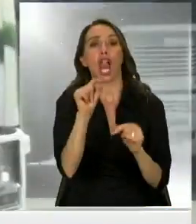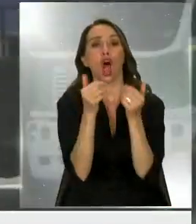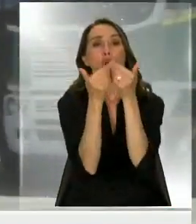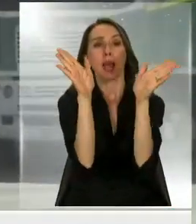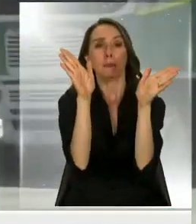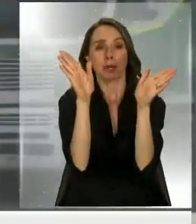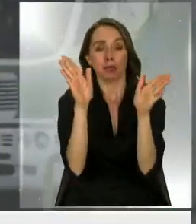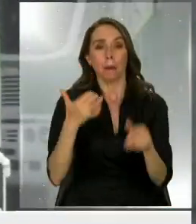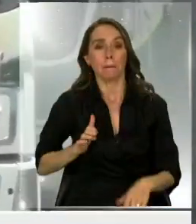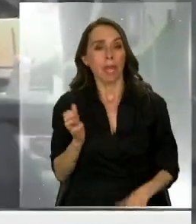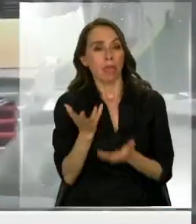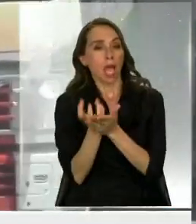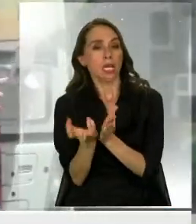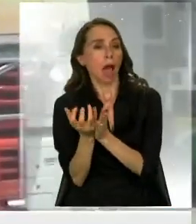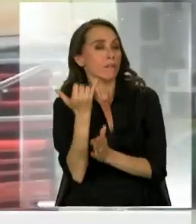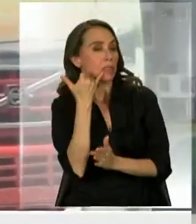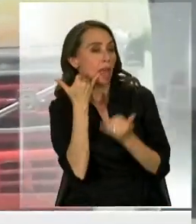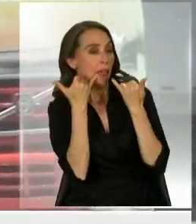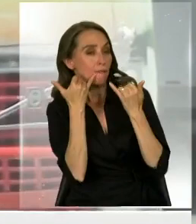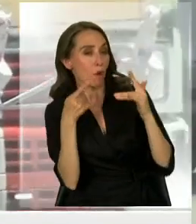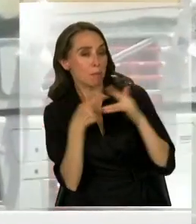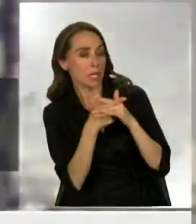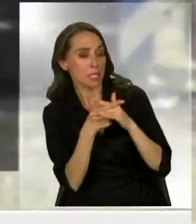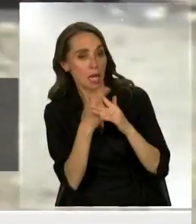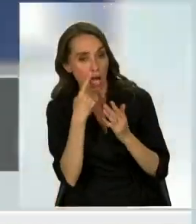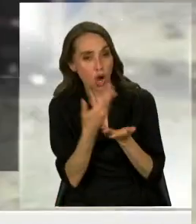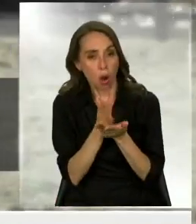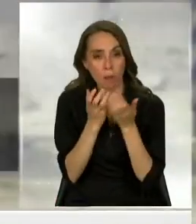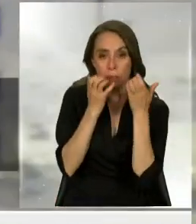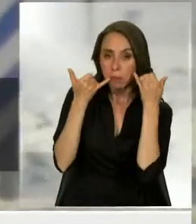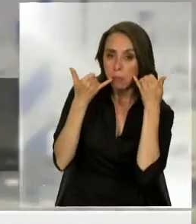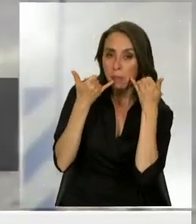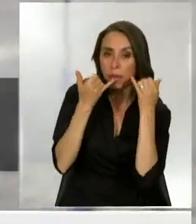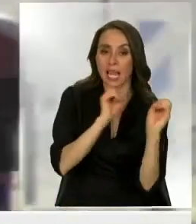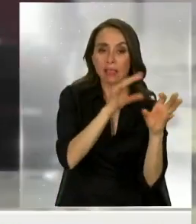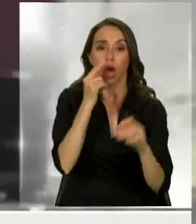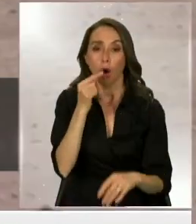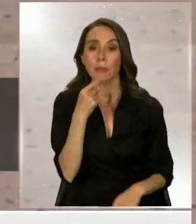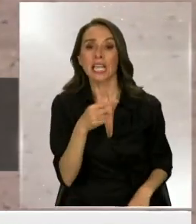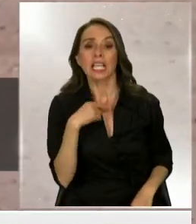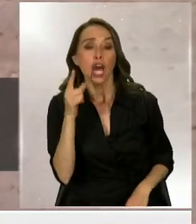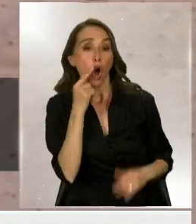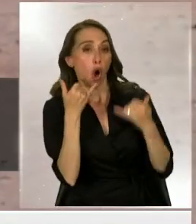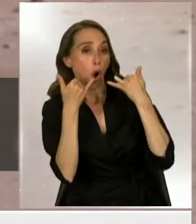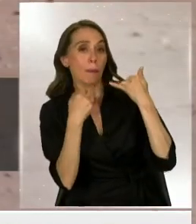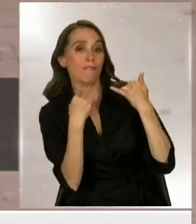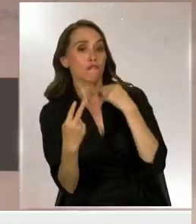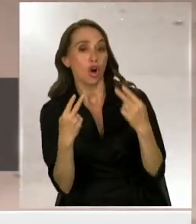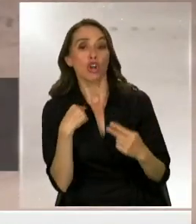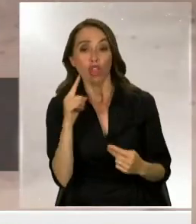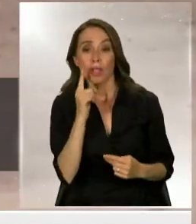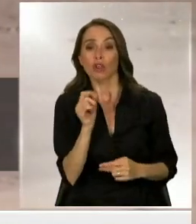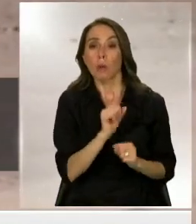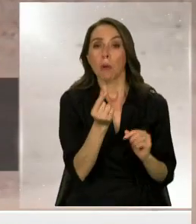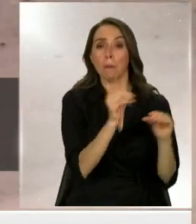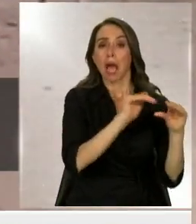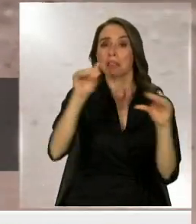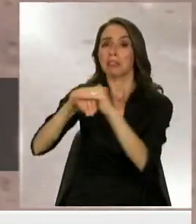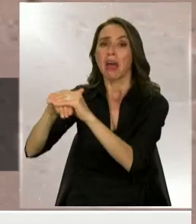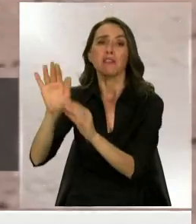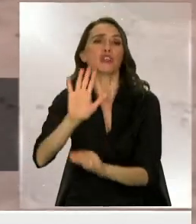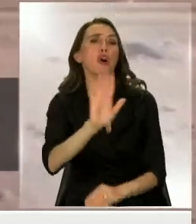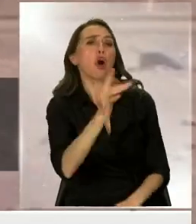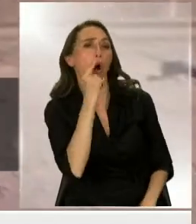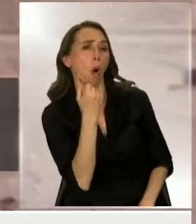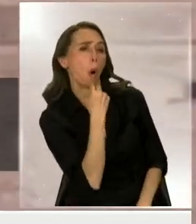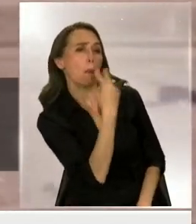identificó cómo se las ingeniaban para coordinar las entregas. Le tengo eso, que no tengo para San Ferispo. Ya, no, pero tranquilo,